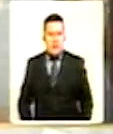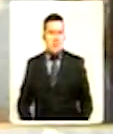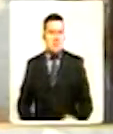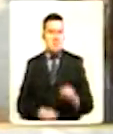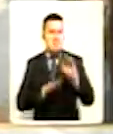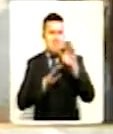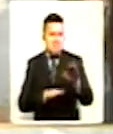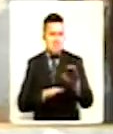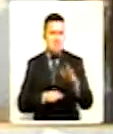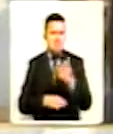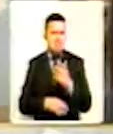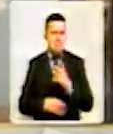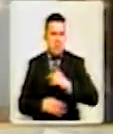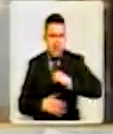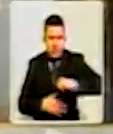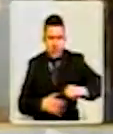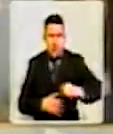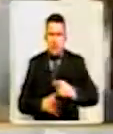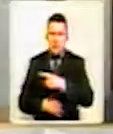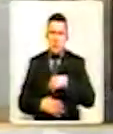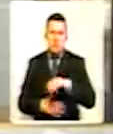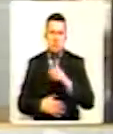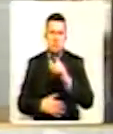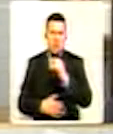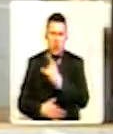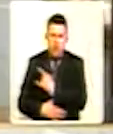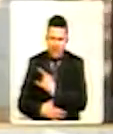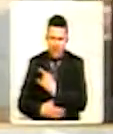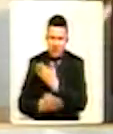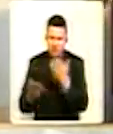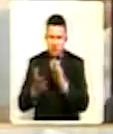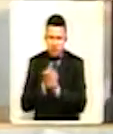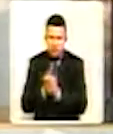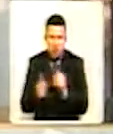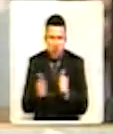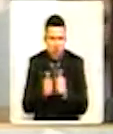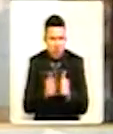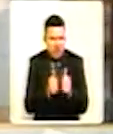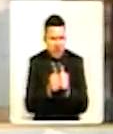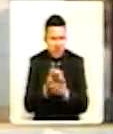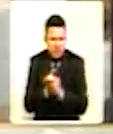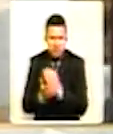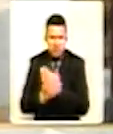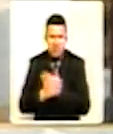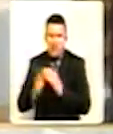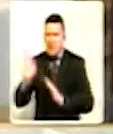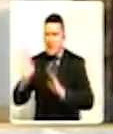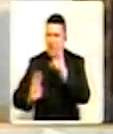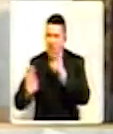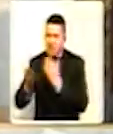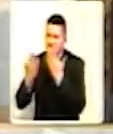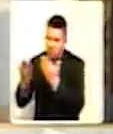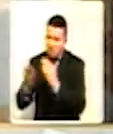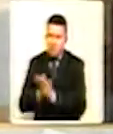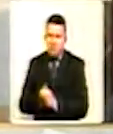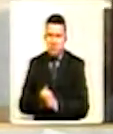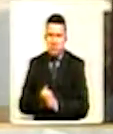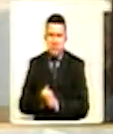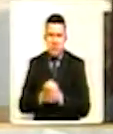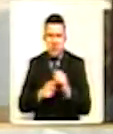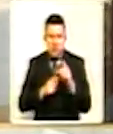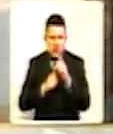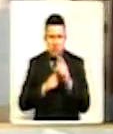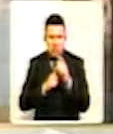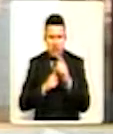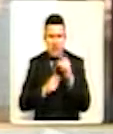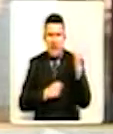señores representantes de las facultades de Derecho, señores decanos, queridos colegas, candidatos a